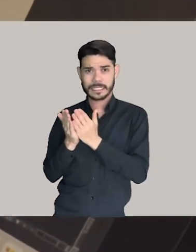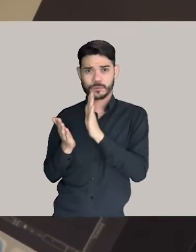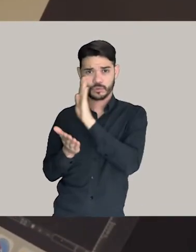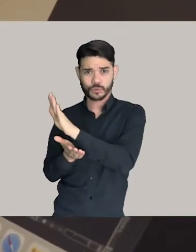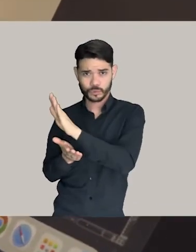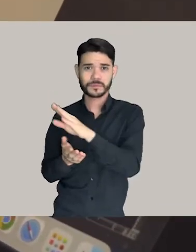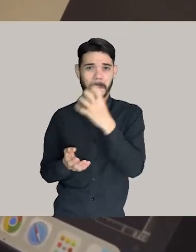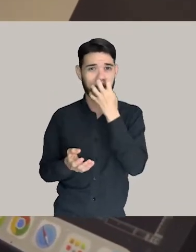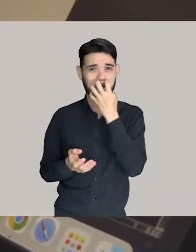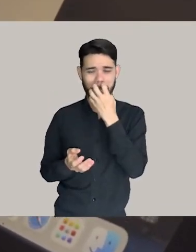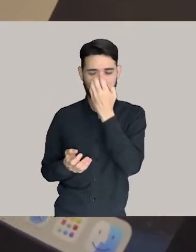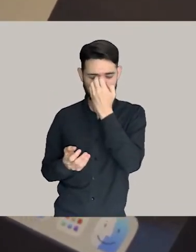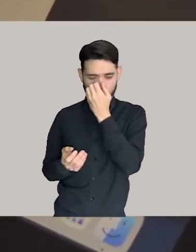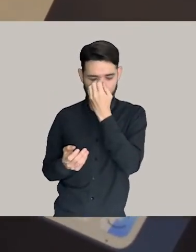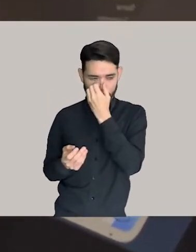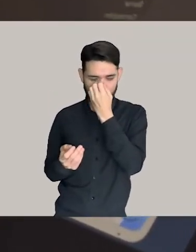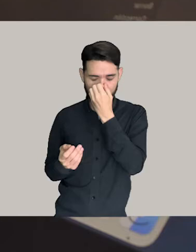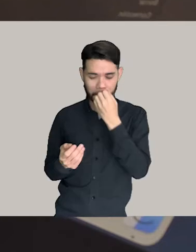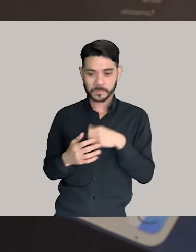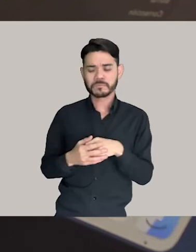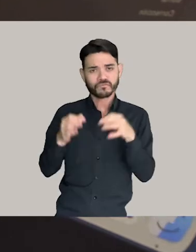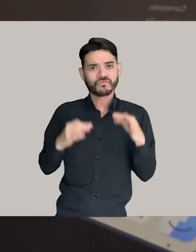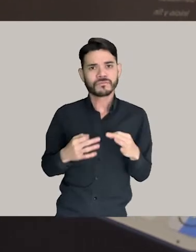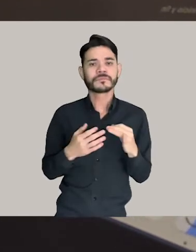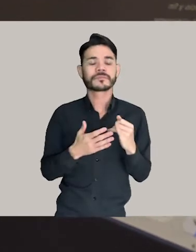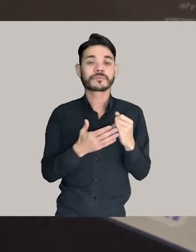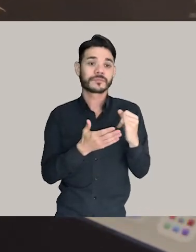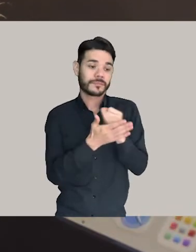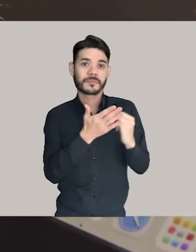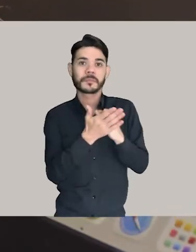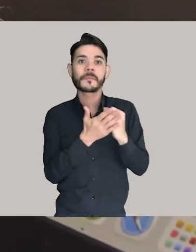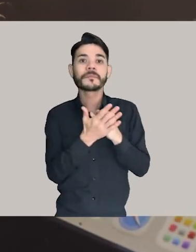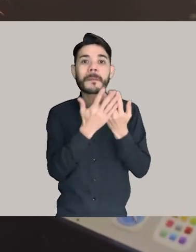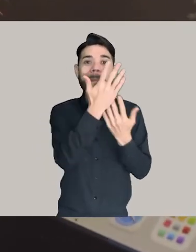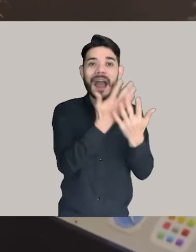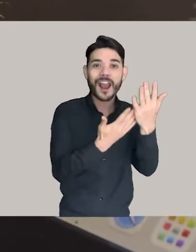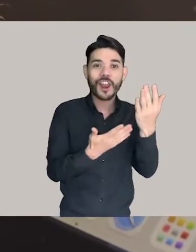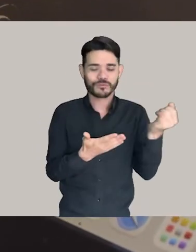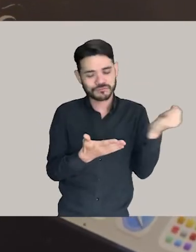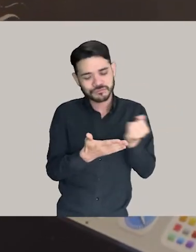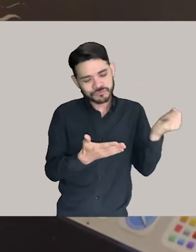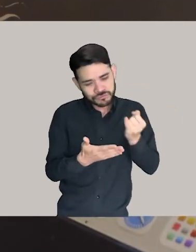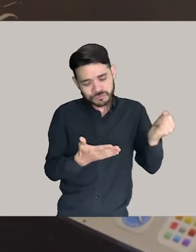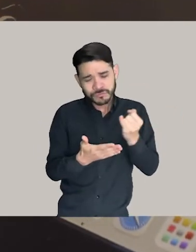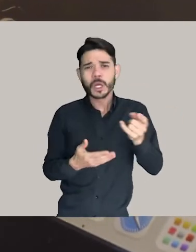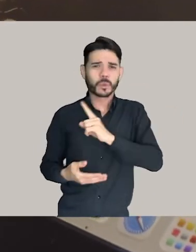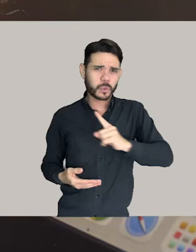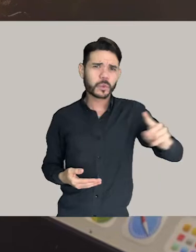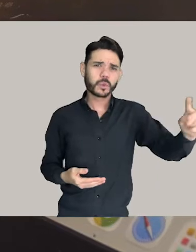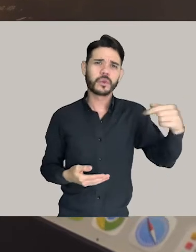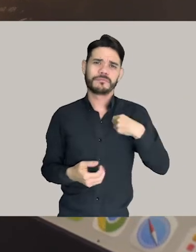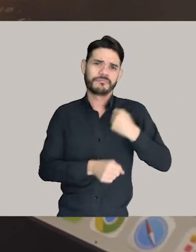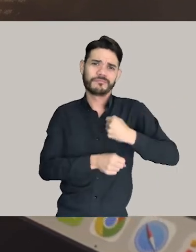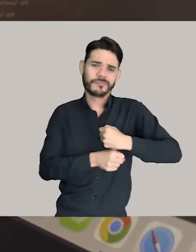los libros de Amamelis, eh, se hacían las ilustraciones a mano. Durante mucho tiempo